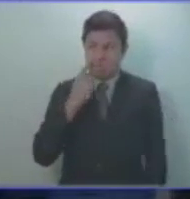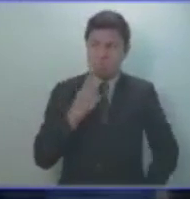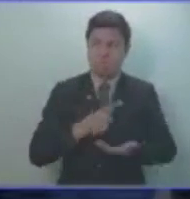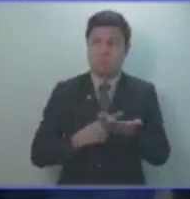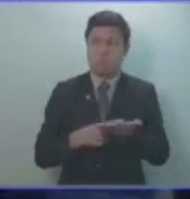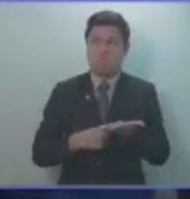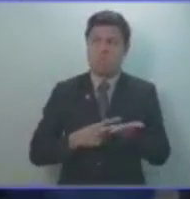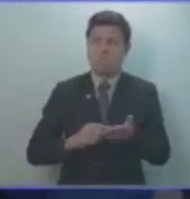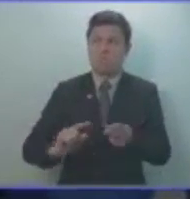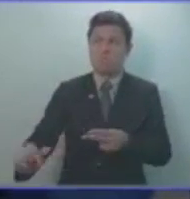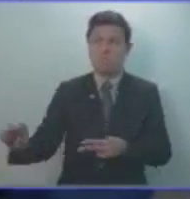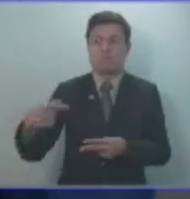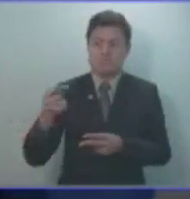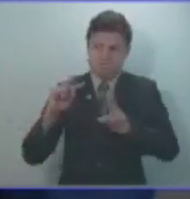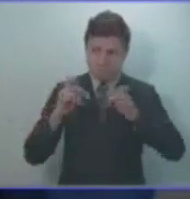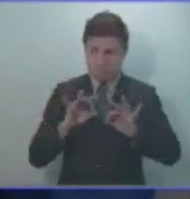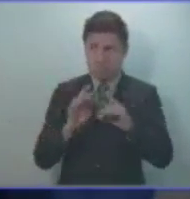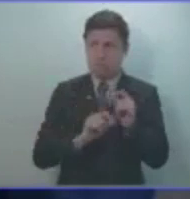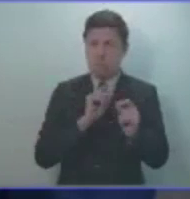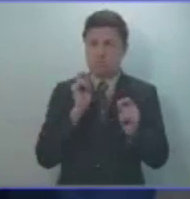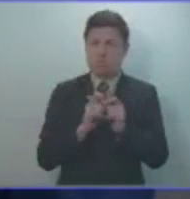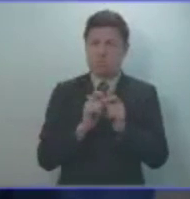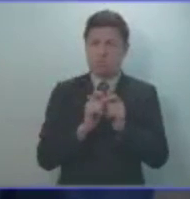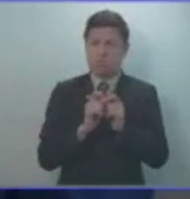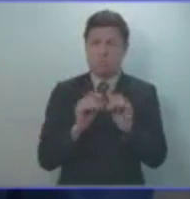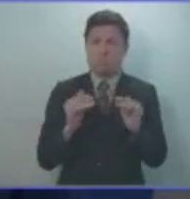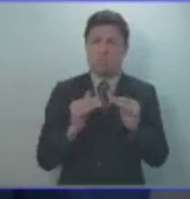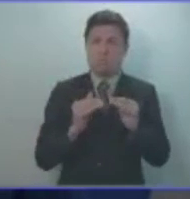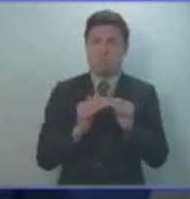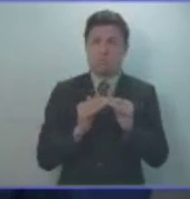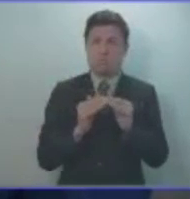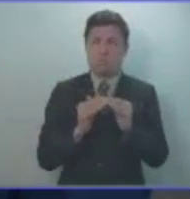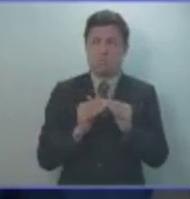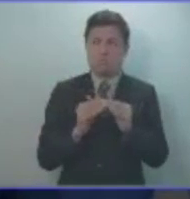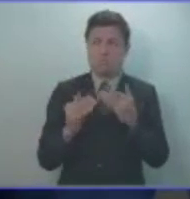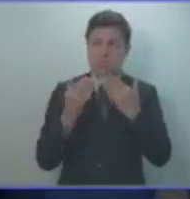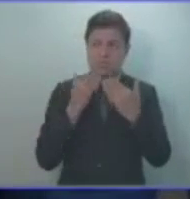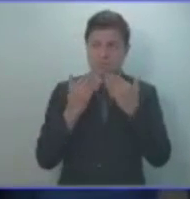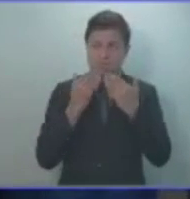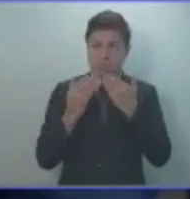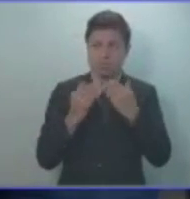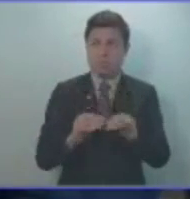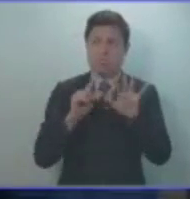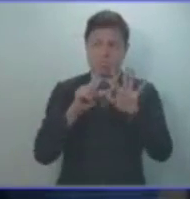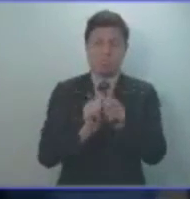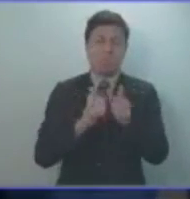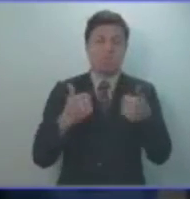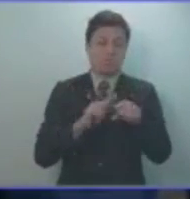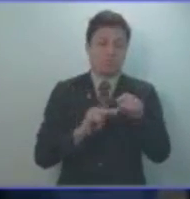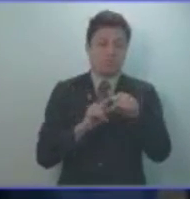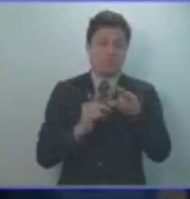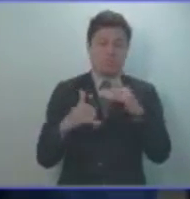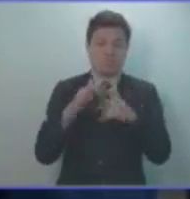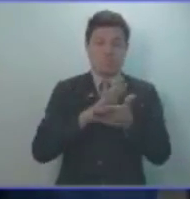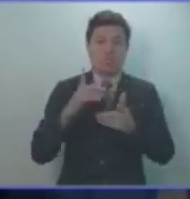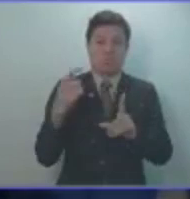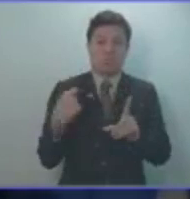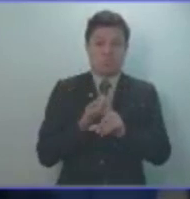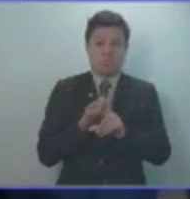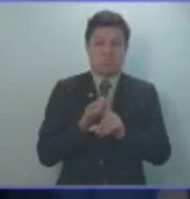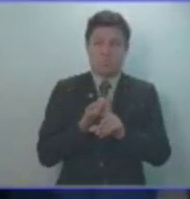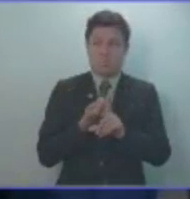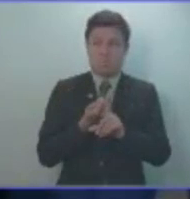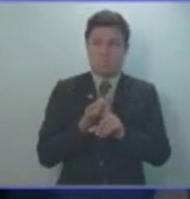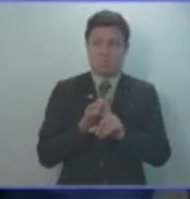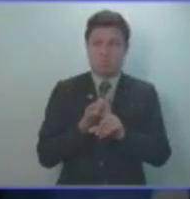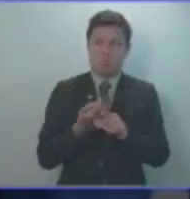lo otro, por ser atinente a este servidor, también expresó que había un incremento de 6 millones de dólares en remuneraciones.